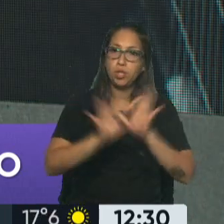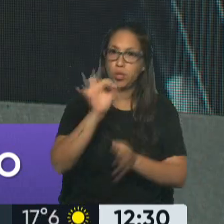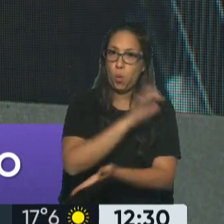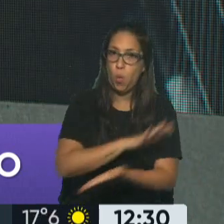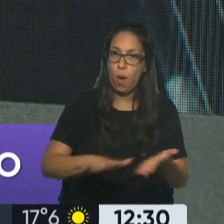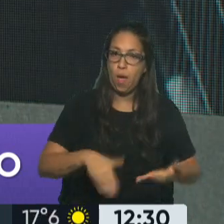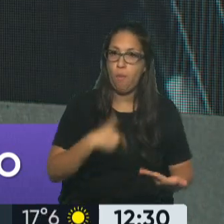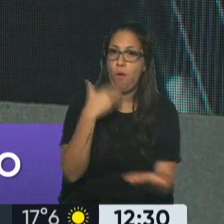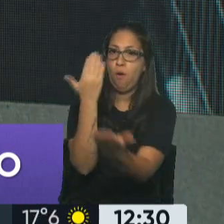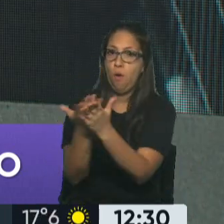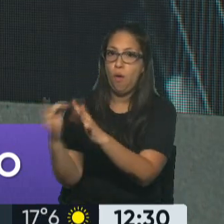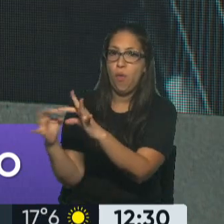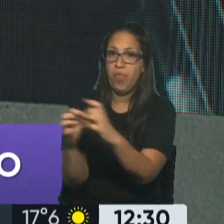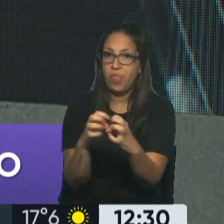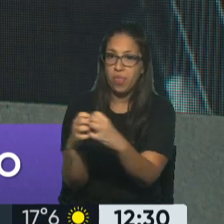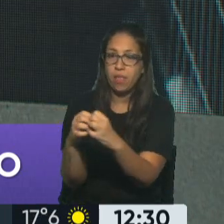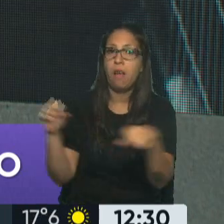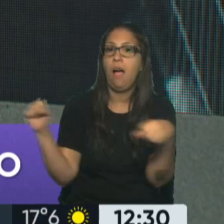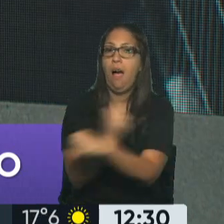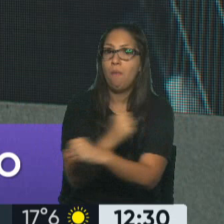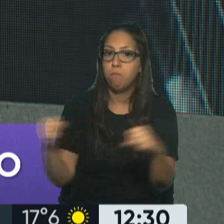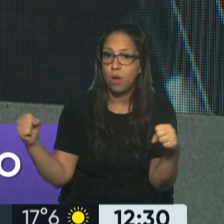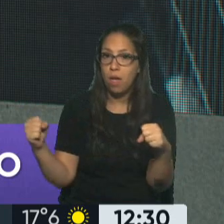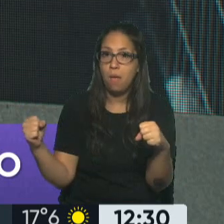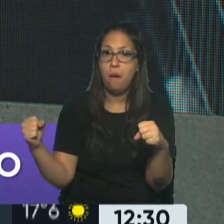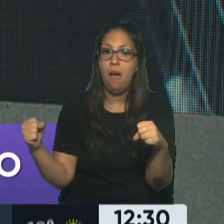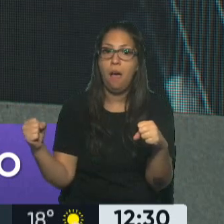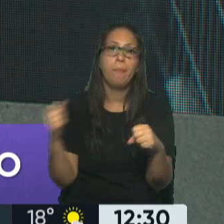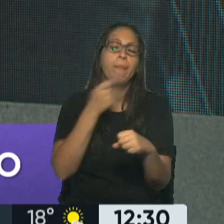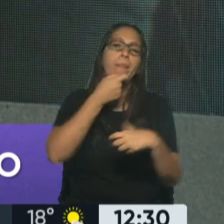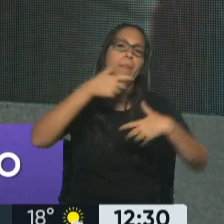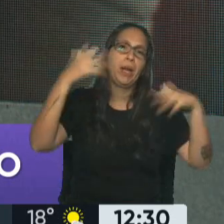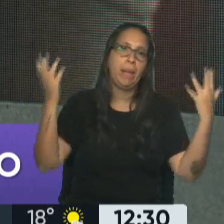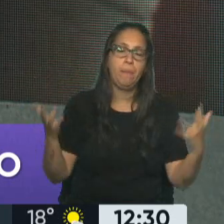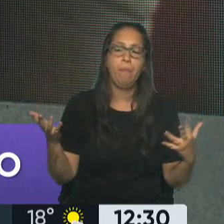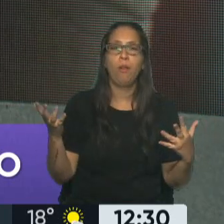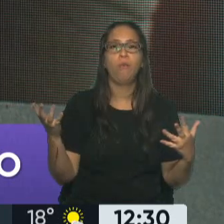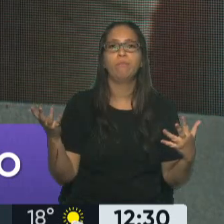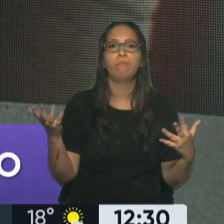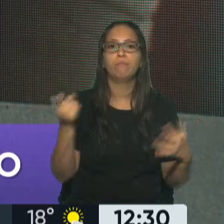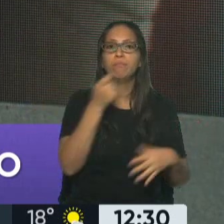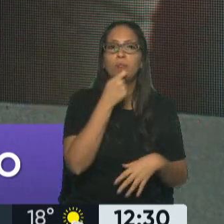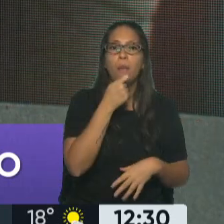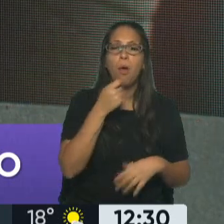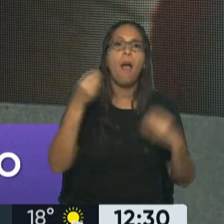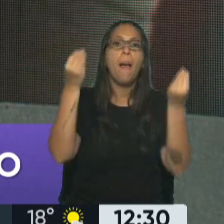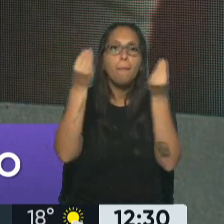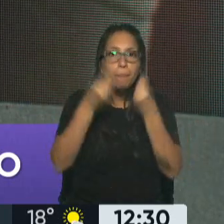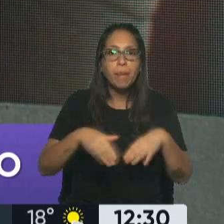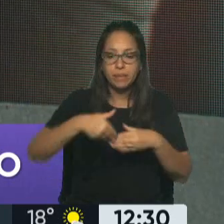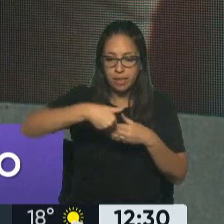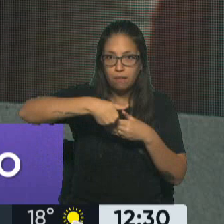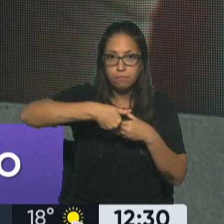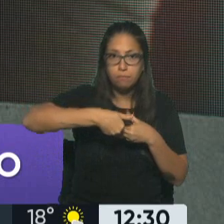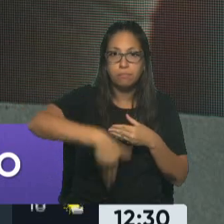la Nación, debatirlo, aprobarlo, supongamos, a ver un ejemplo, ¿no? Que se empiece a poner en práctica